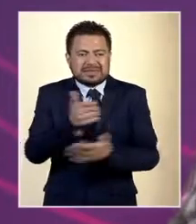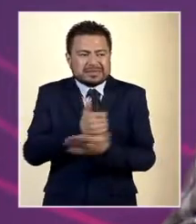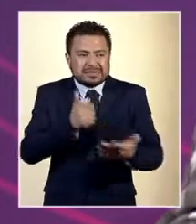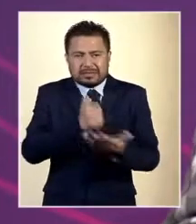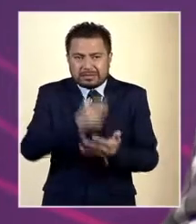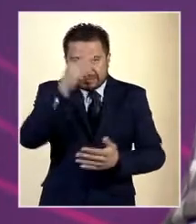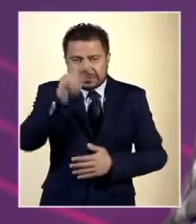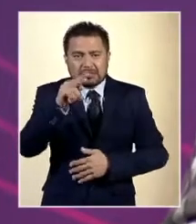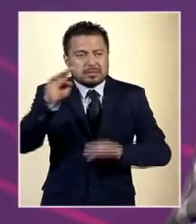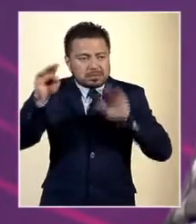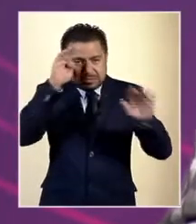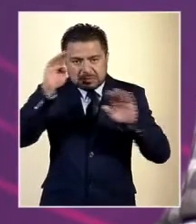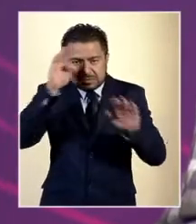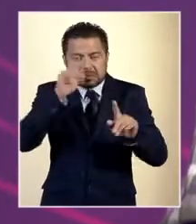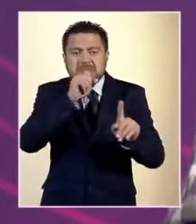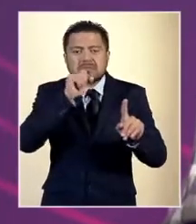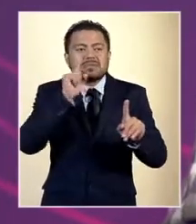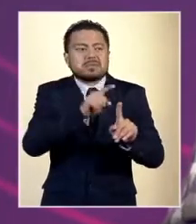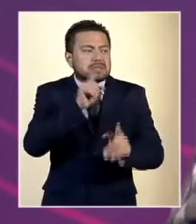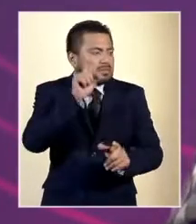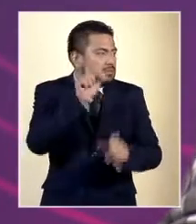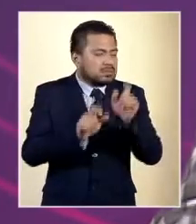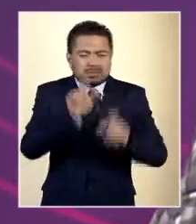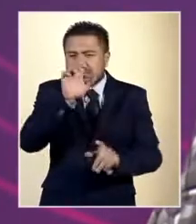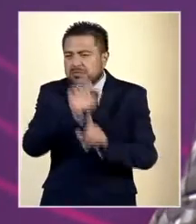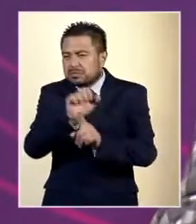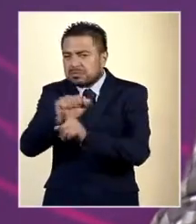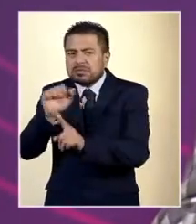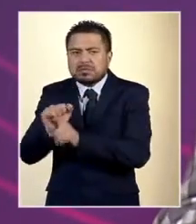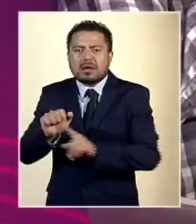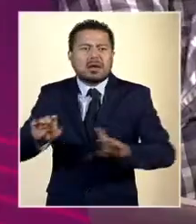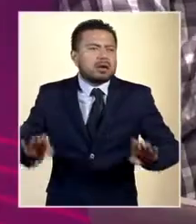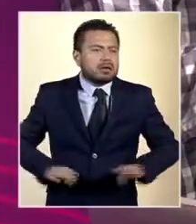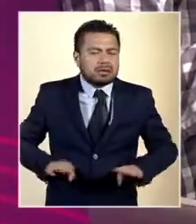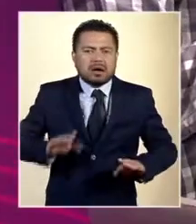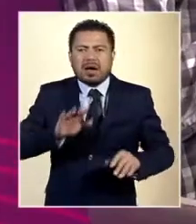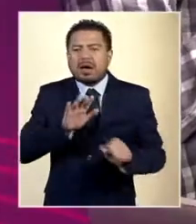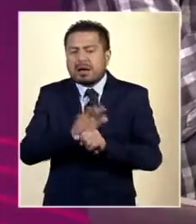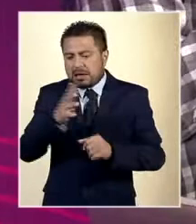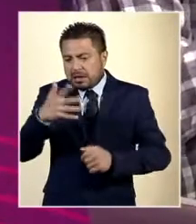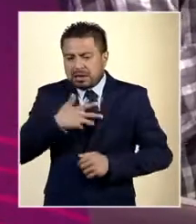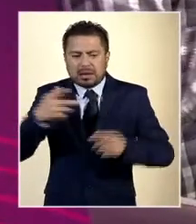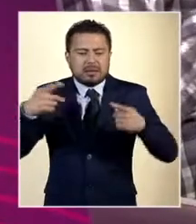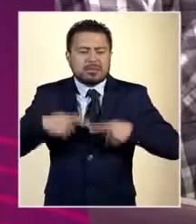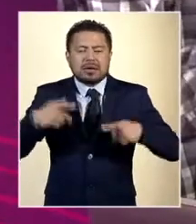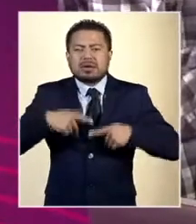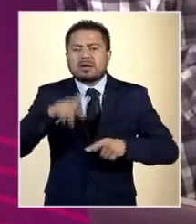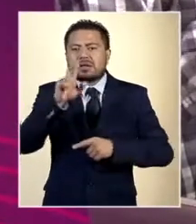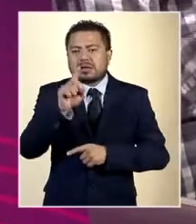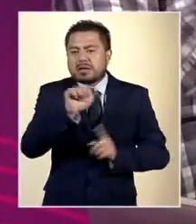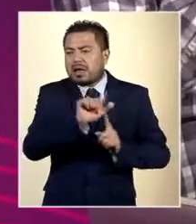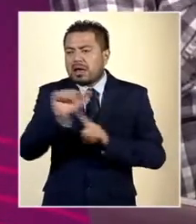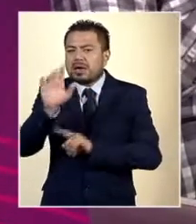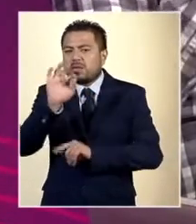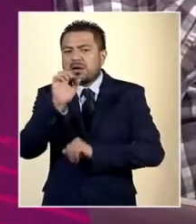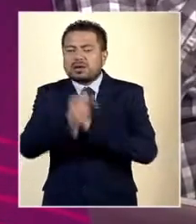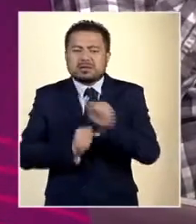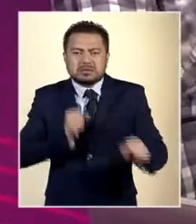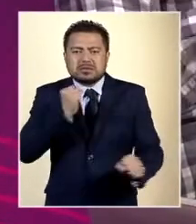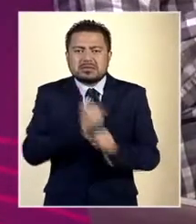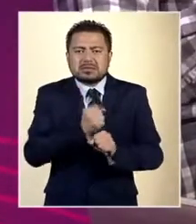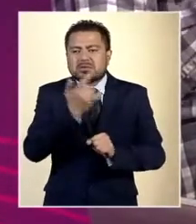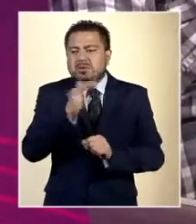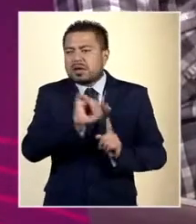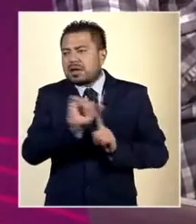México. Pensamos que también en lo que hemos identificado, que hay personas de entre 30 y 40,